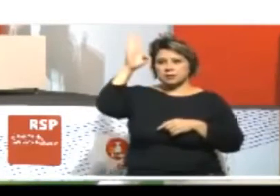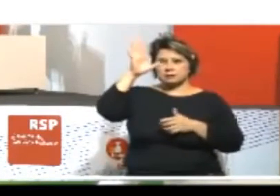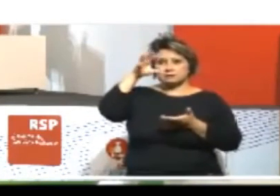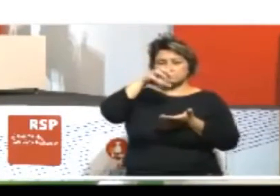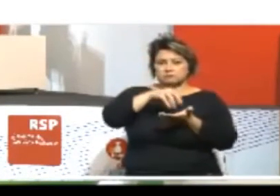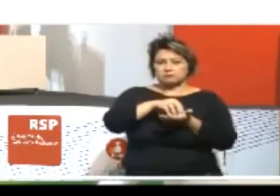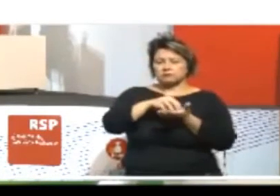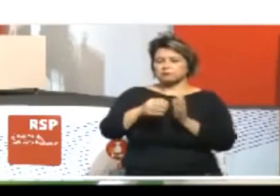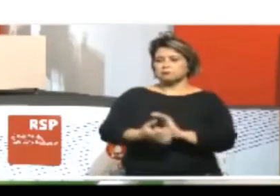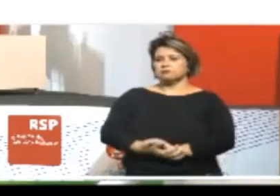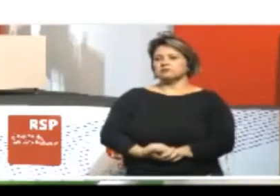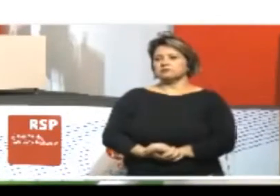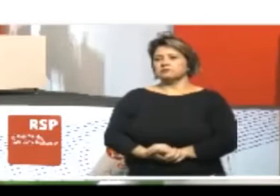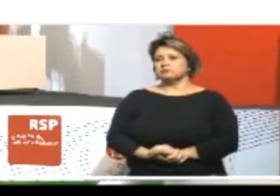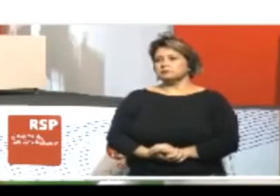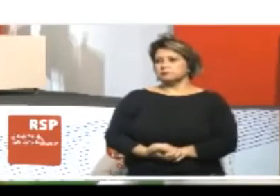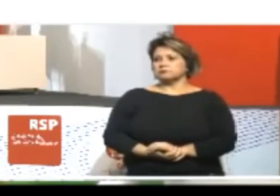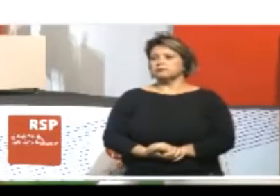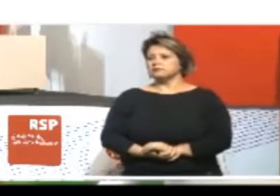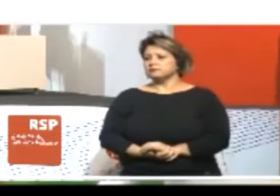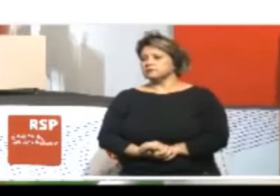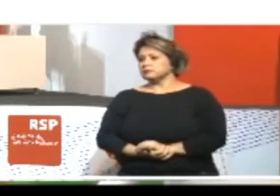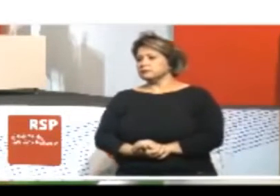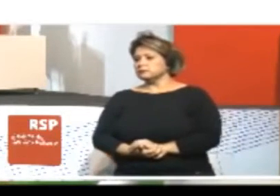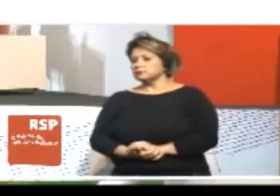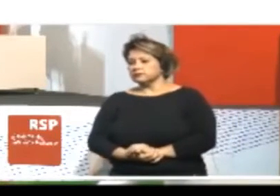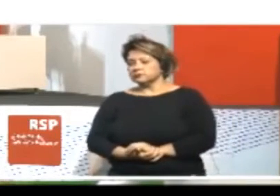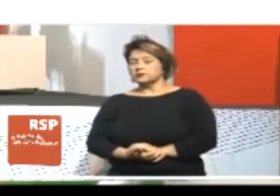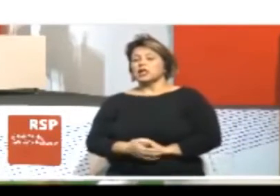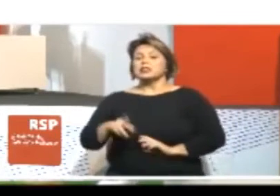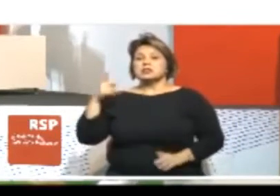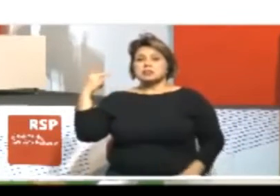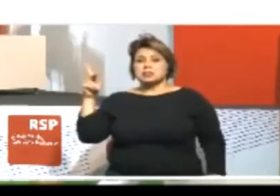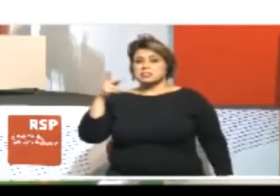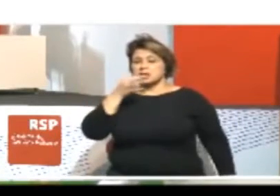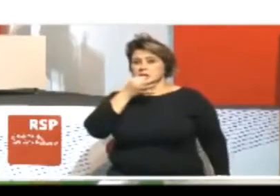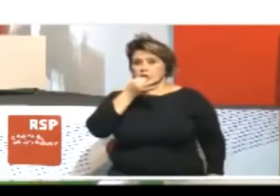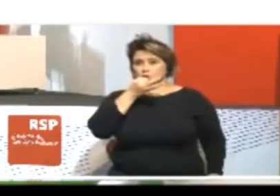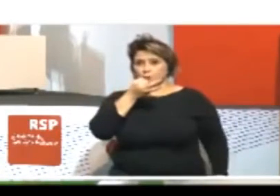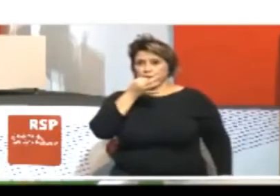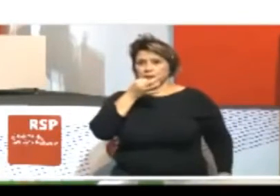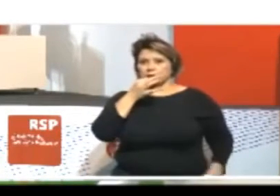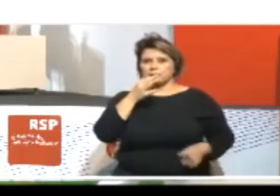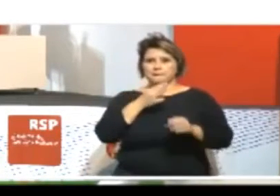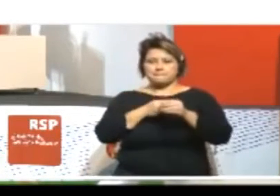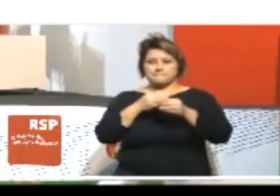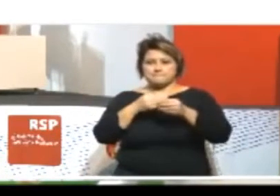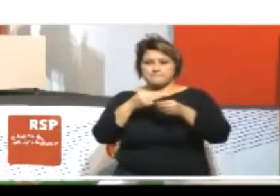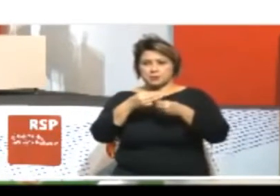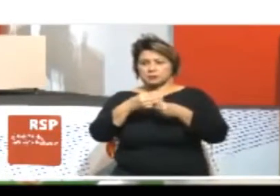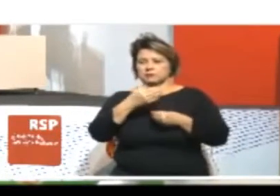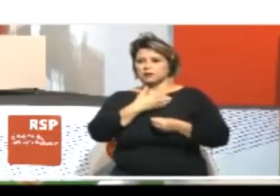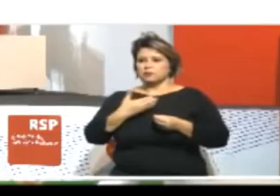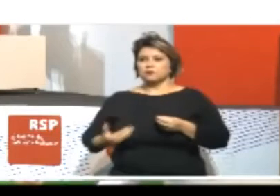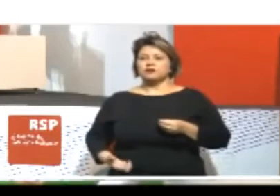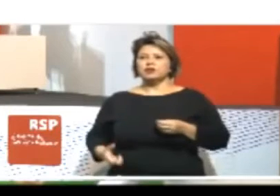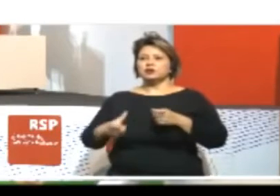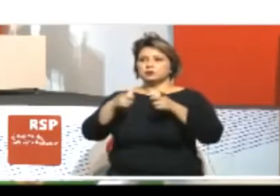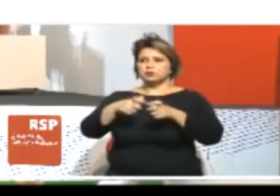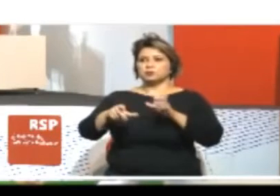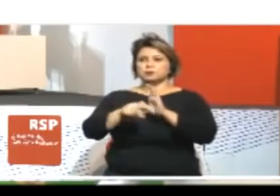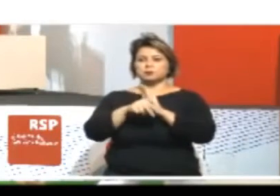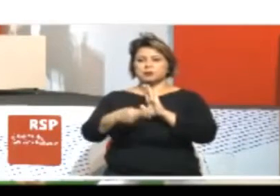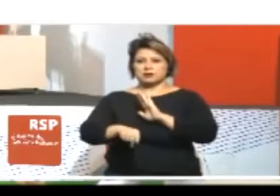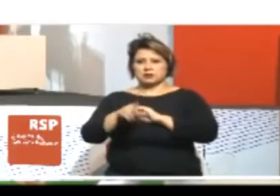puede repetir, por favor? Okay. En su opinión, ¿municipios, gobiernos locales, presentan mejores condiciones